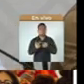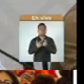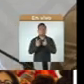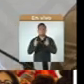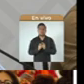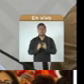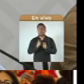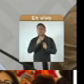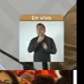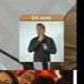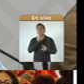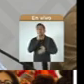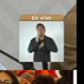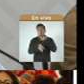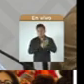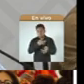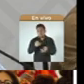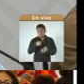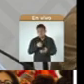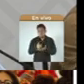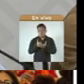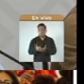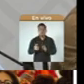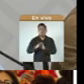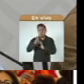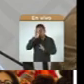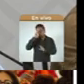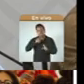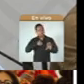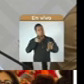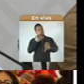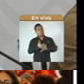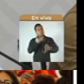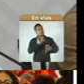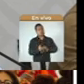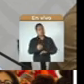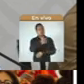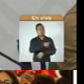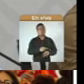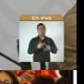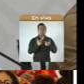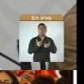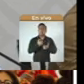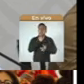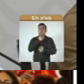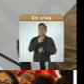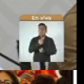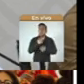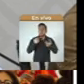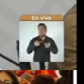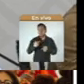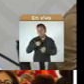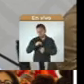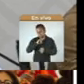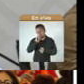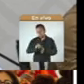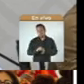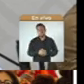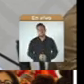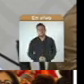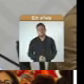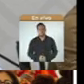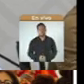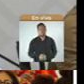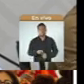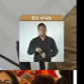noticias entonces Imagínate que estemos en contra del ejercicio de la libertad de prensa de ustedes jamás